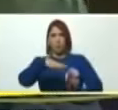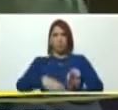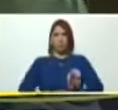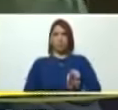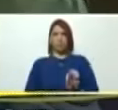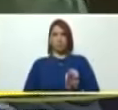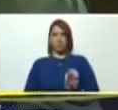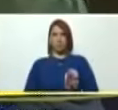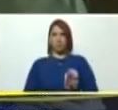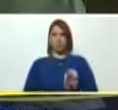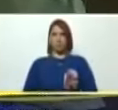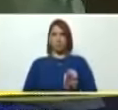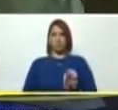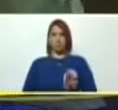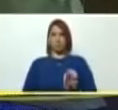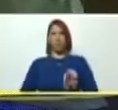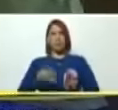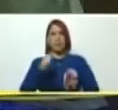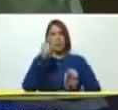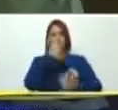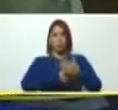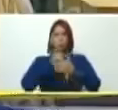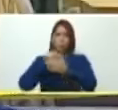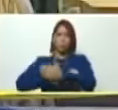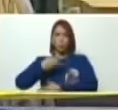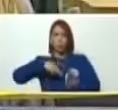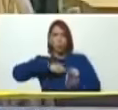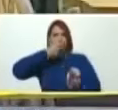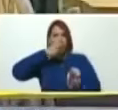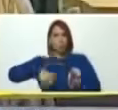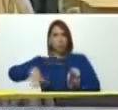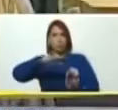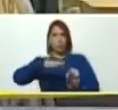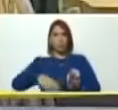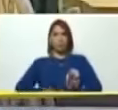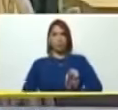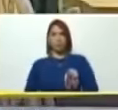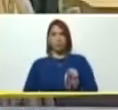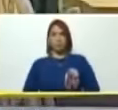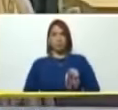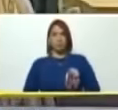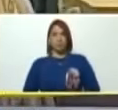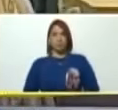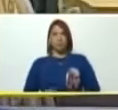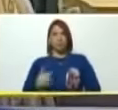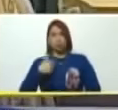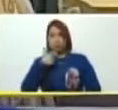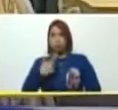están las luchas de nuestro pueblo. Yo